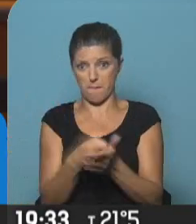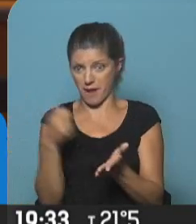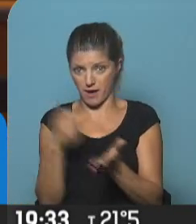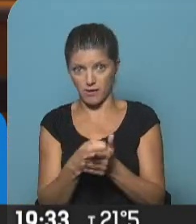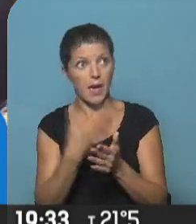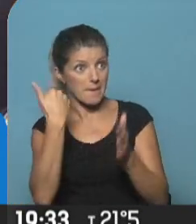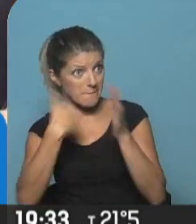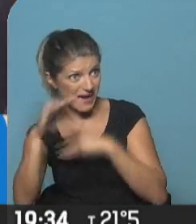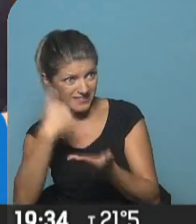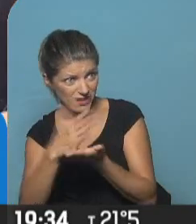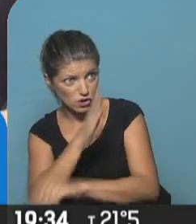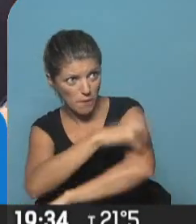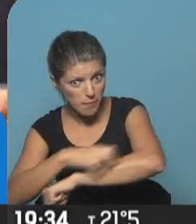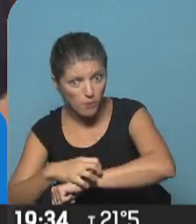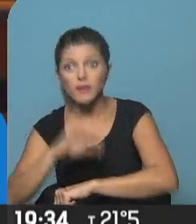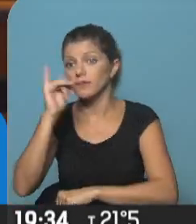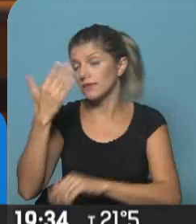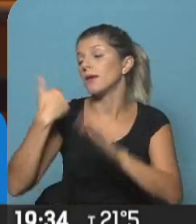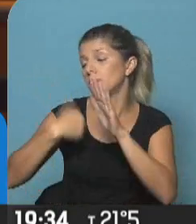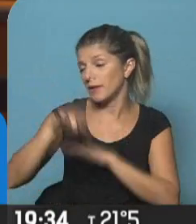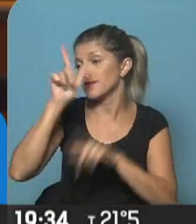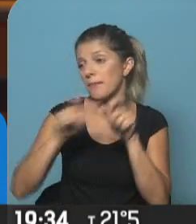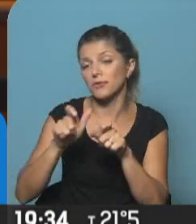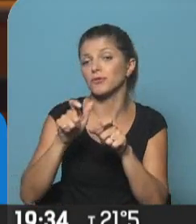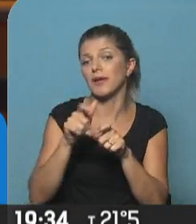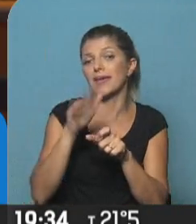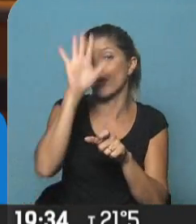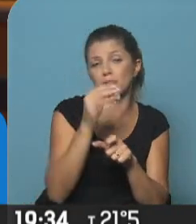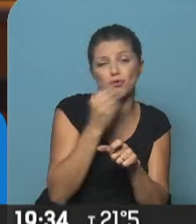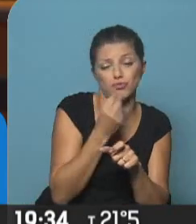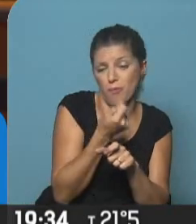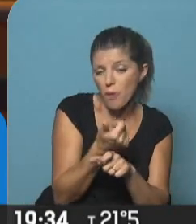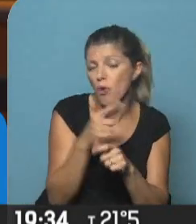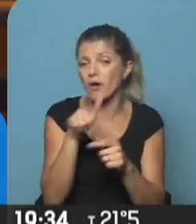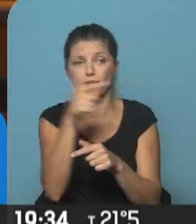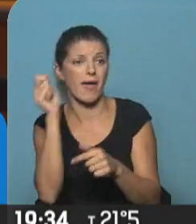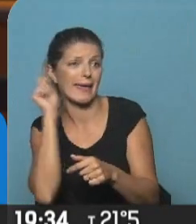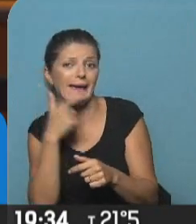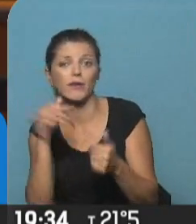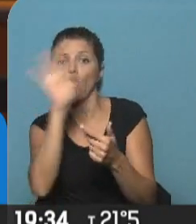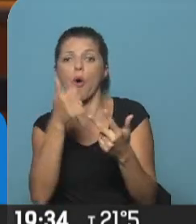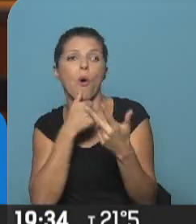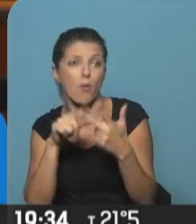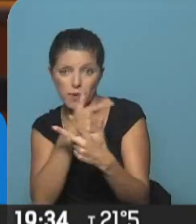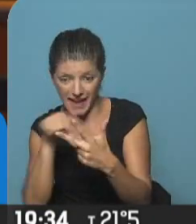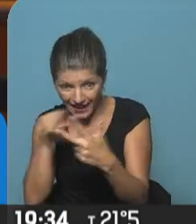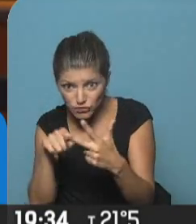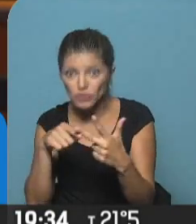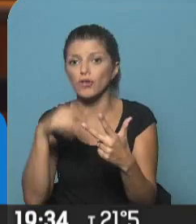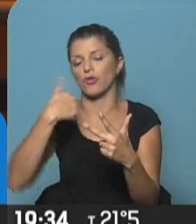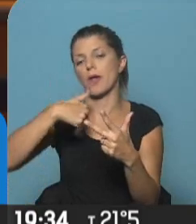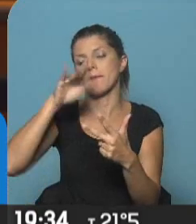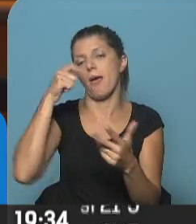clases bajas, no los que más consumen. Los que no tenían gas, los que menos electricidad consumían, los que no tenían agua por red, esos eran los que más